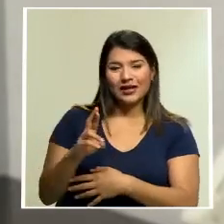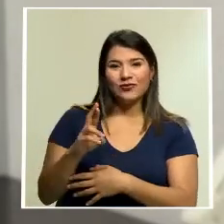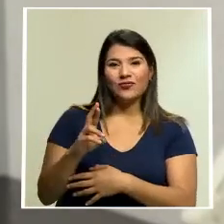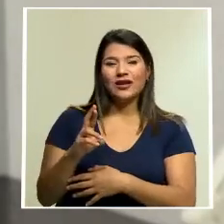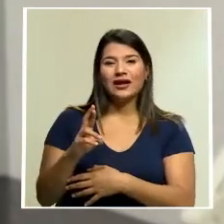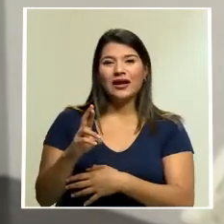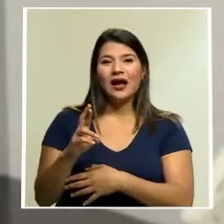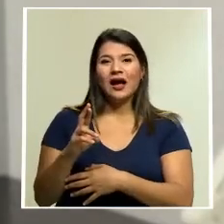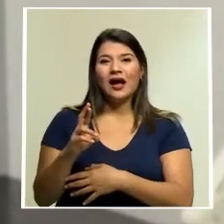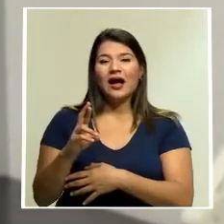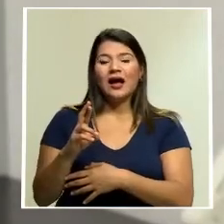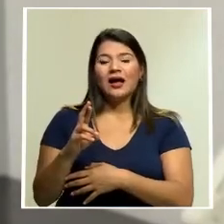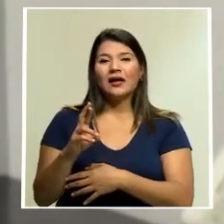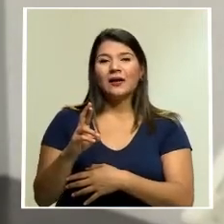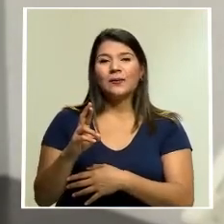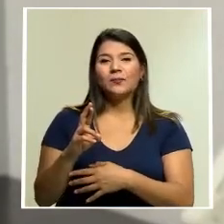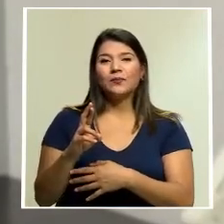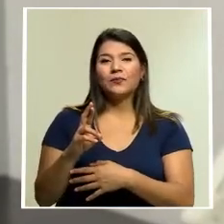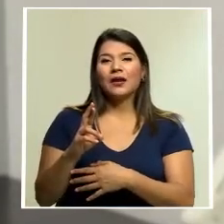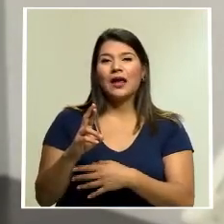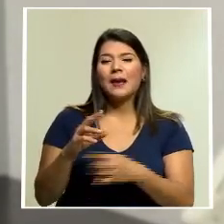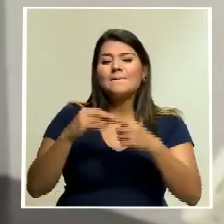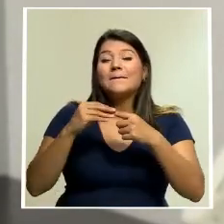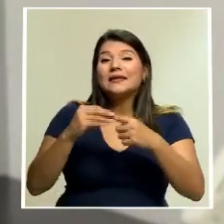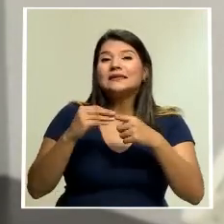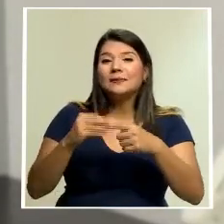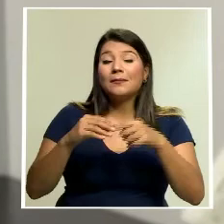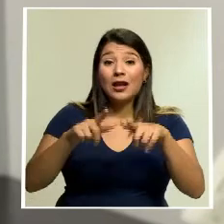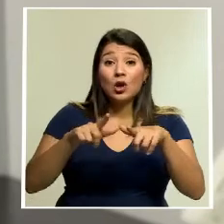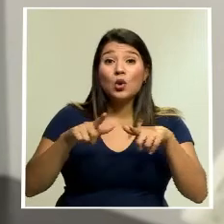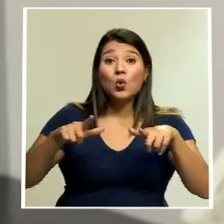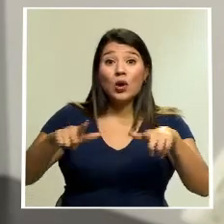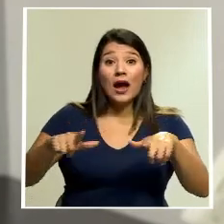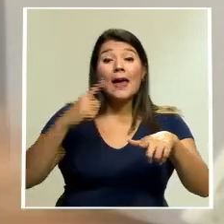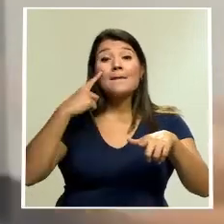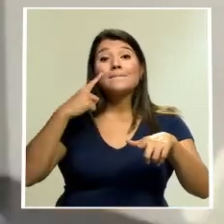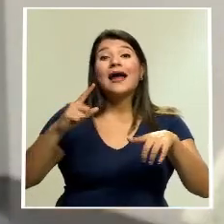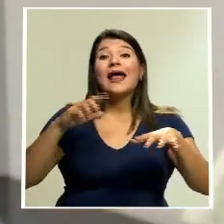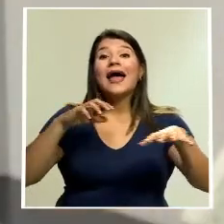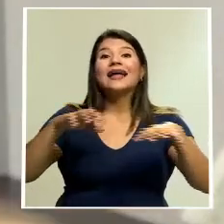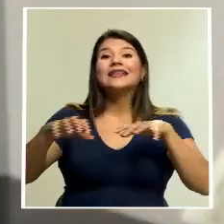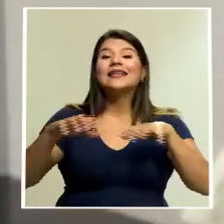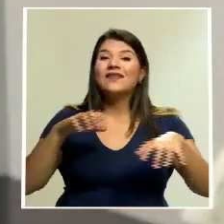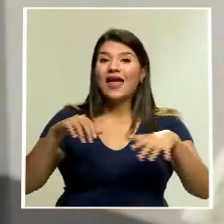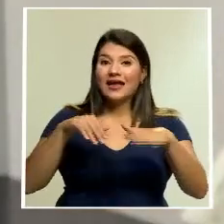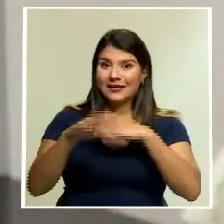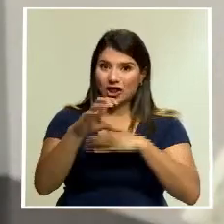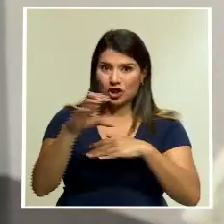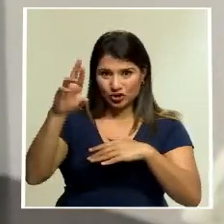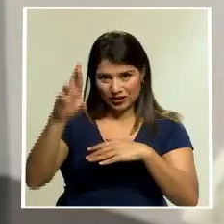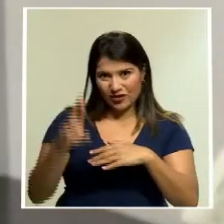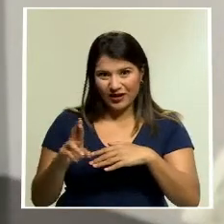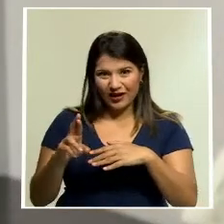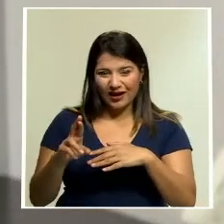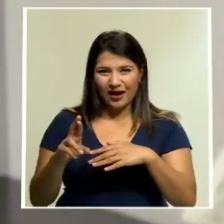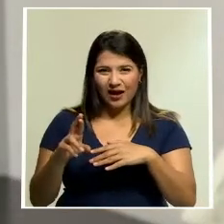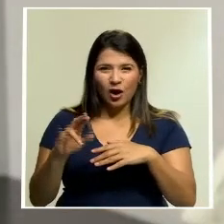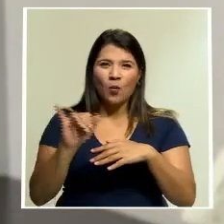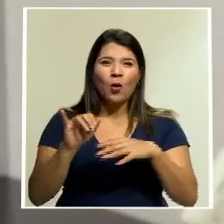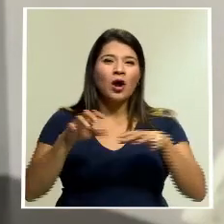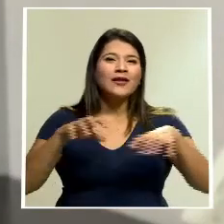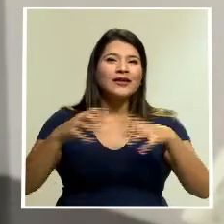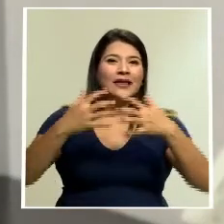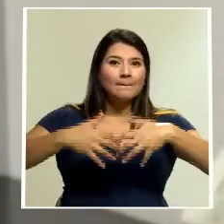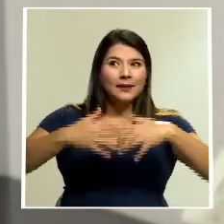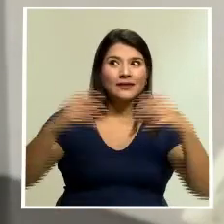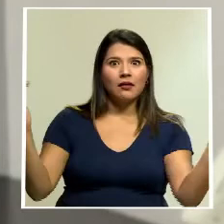el hub principal de eventos de toda la región. Le voy a poner solo un ejemplo